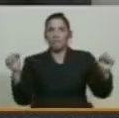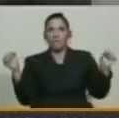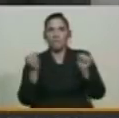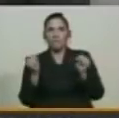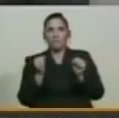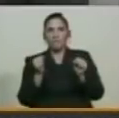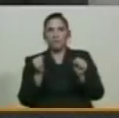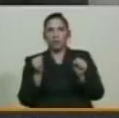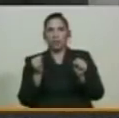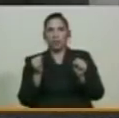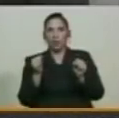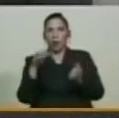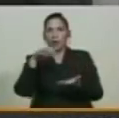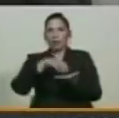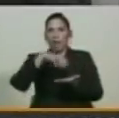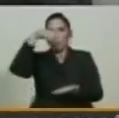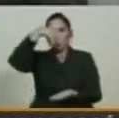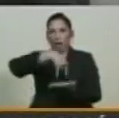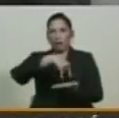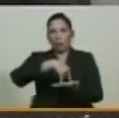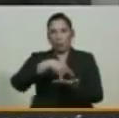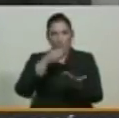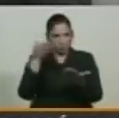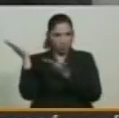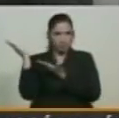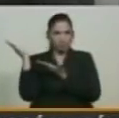Valencia, en el estado Carabobo. Vamos a escucharlo.